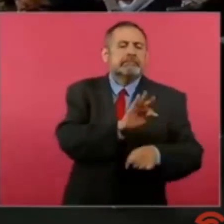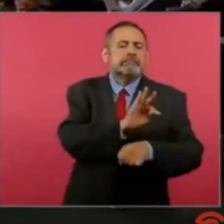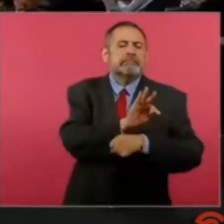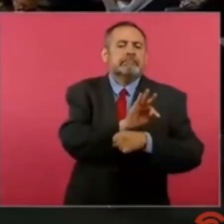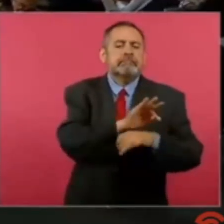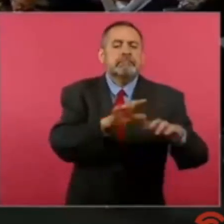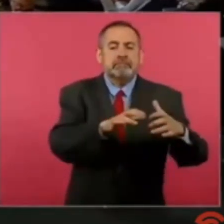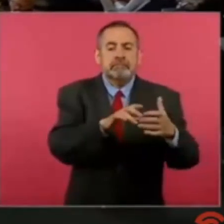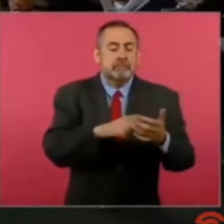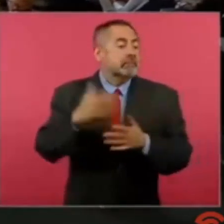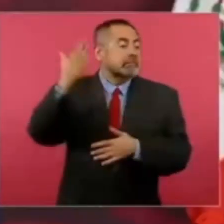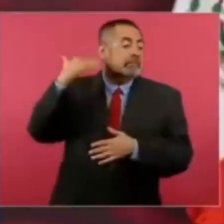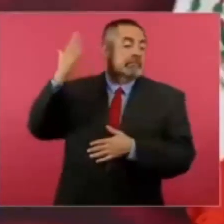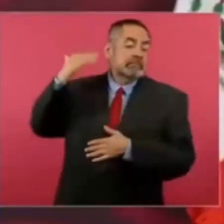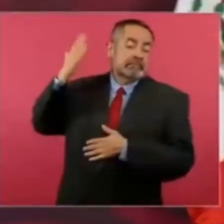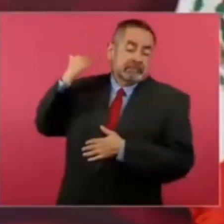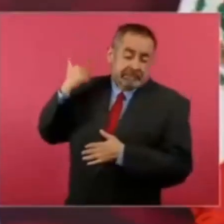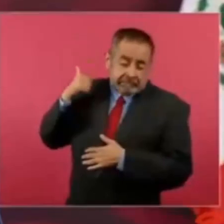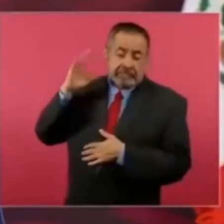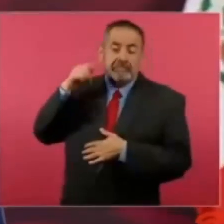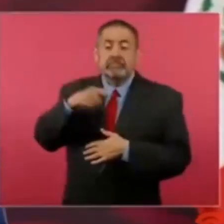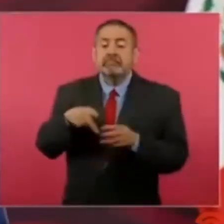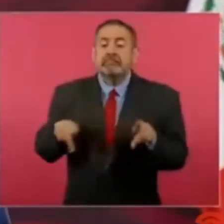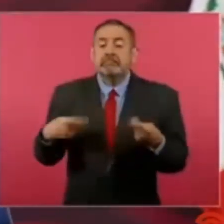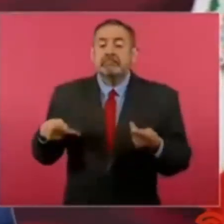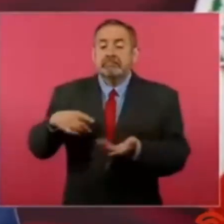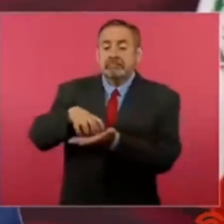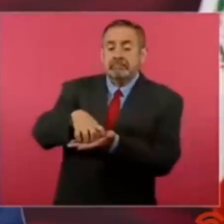porque de vender gelatina